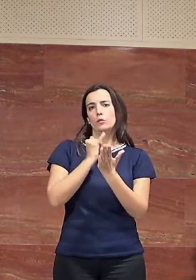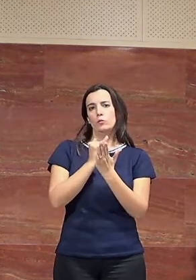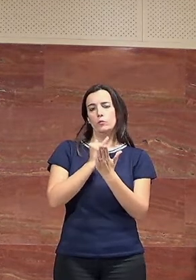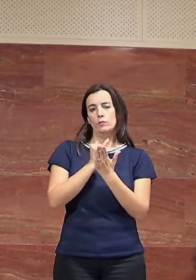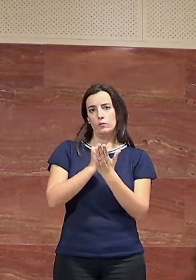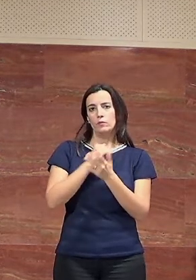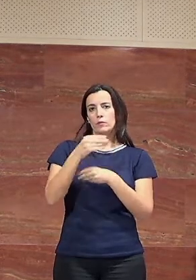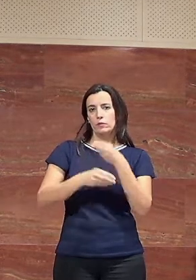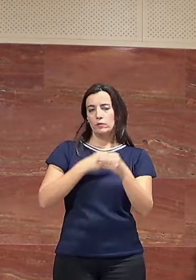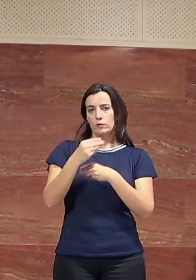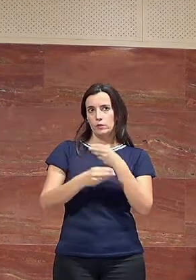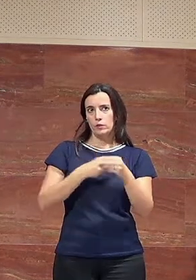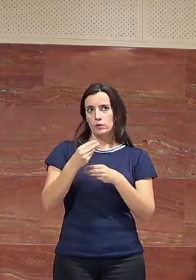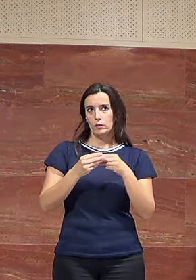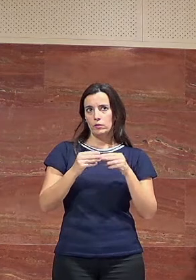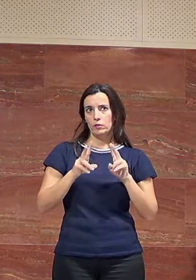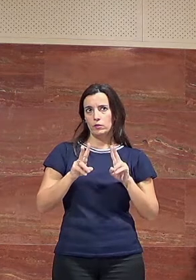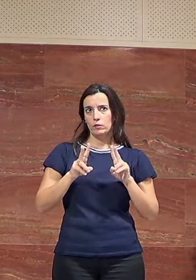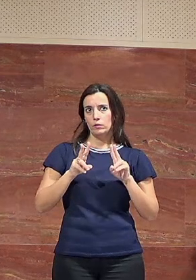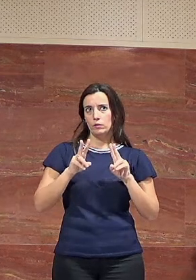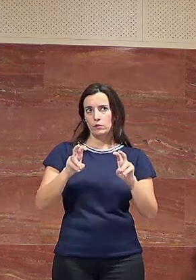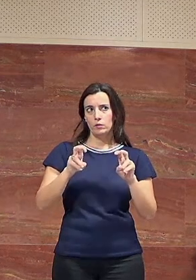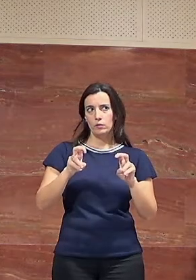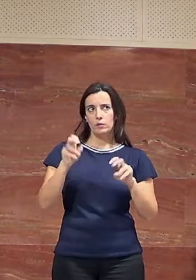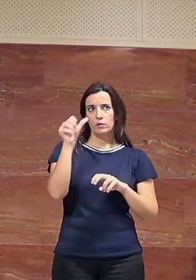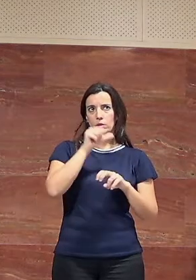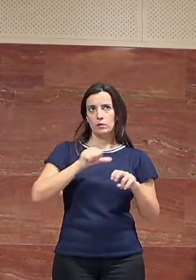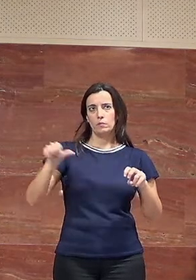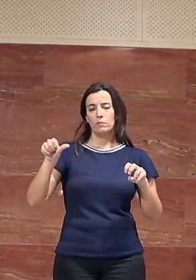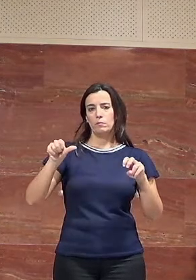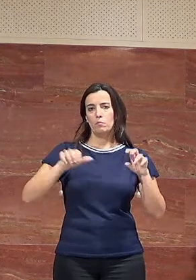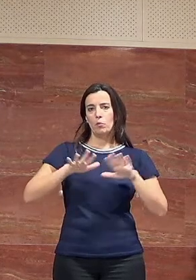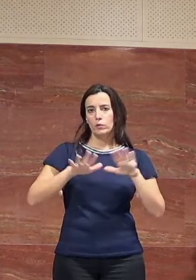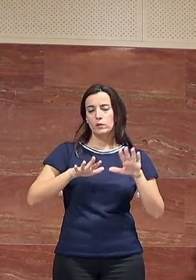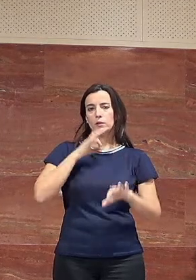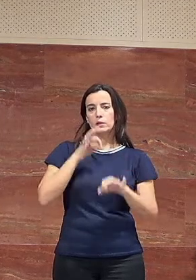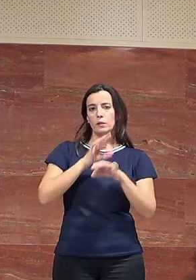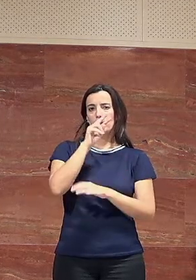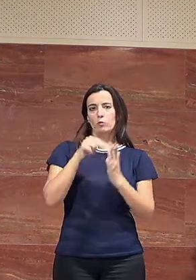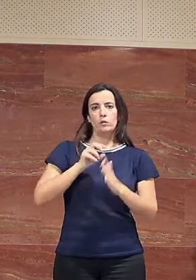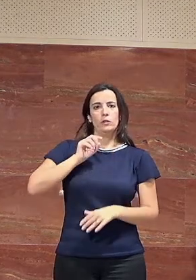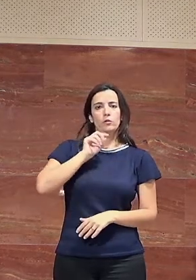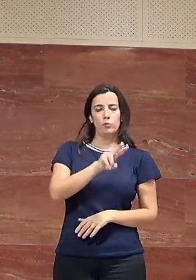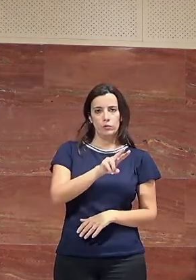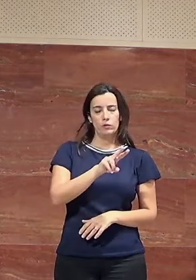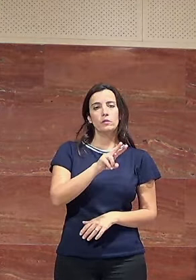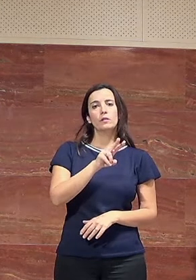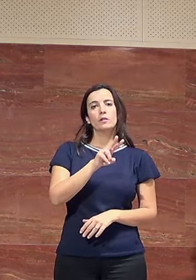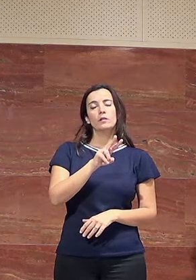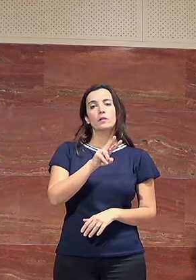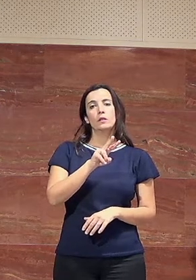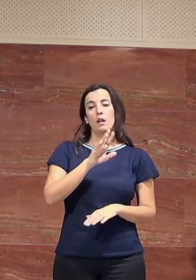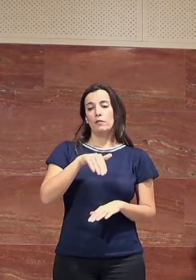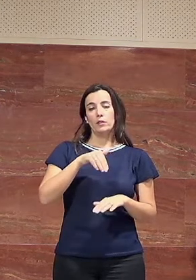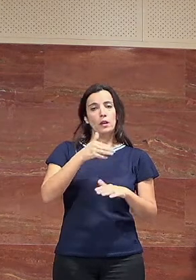hizo en principio durante la Semana de la Movilidad de septiembre de 2012 y que se prolongó en el tiempo